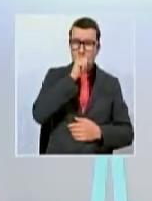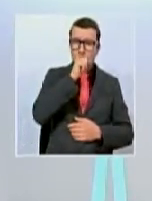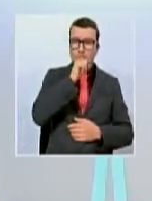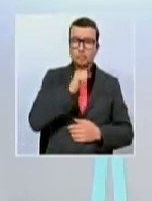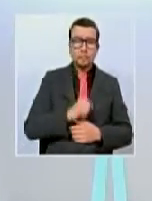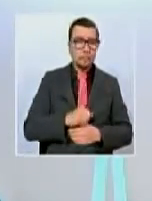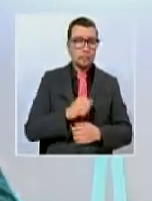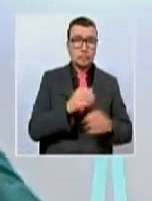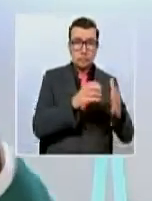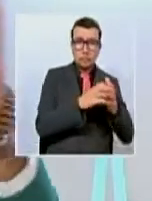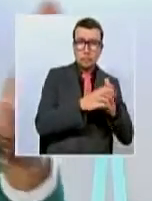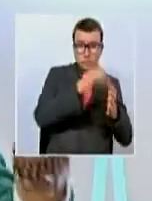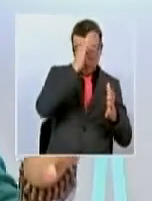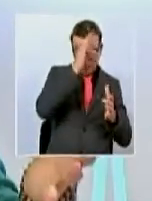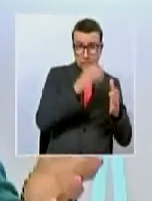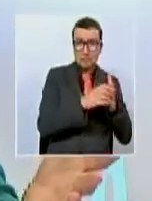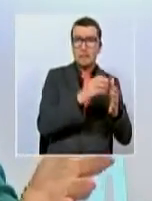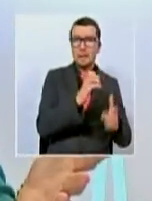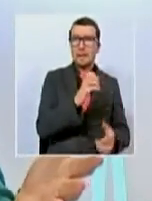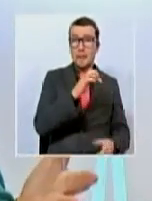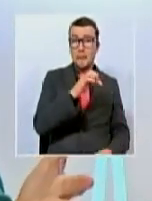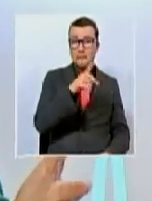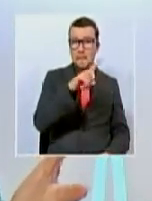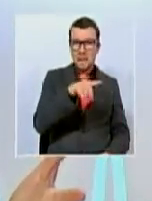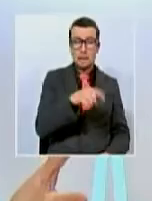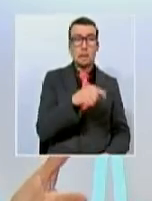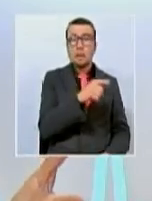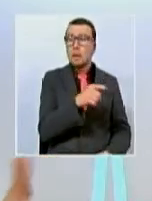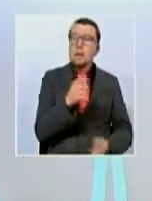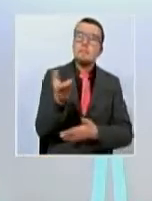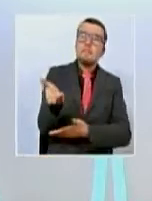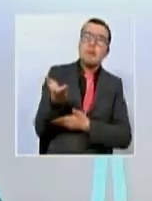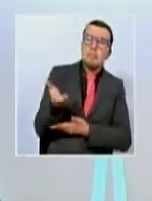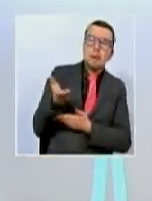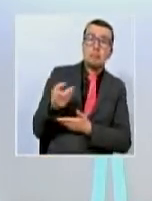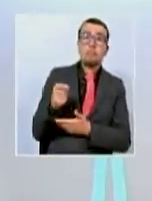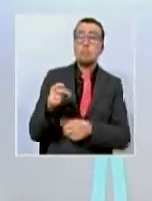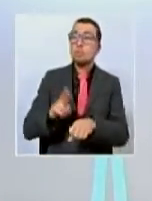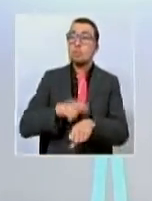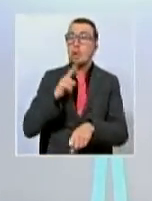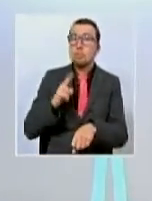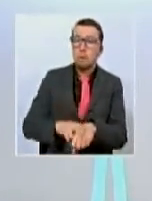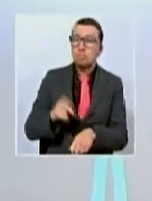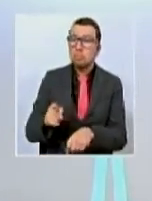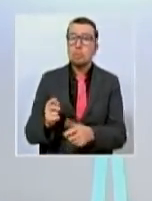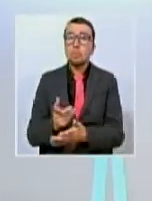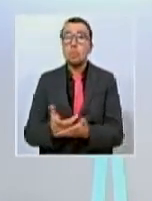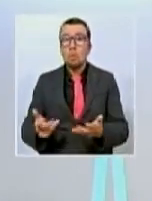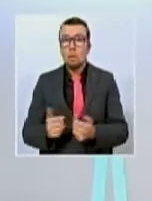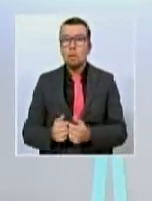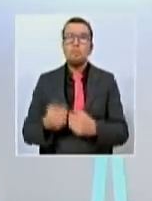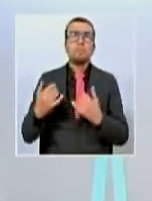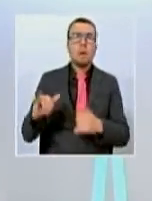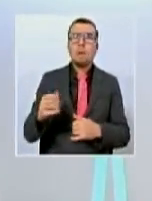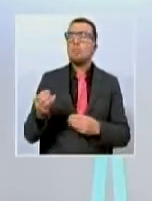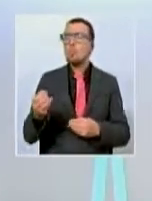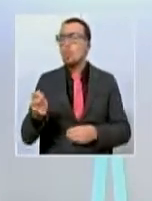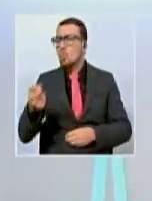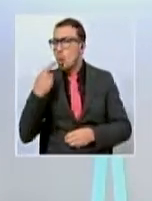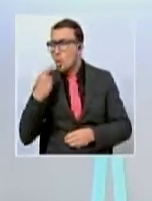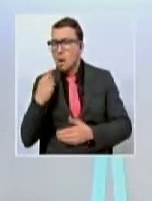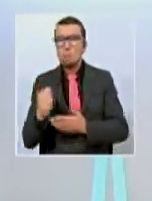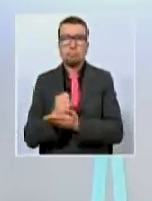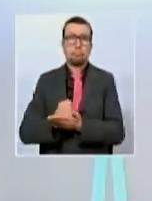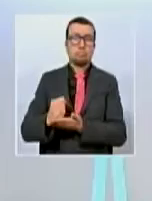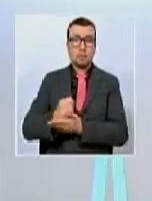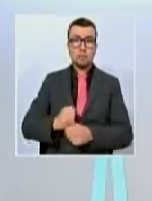el POS una línea de medicamentos naturales de los cuales muchos pacientes ya están tomando. ¿Se está